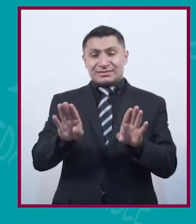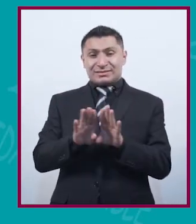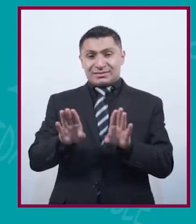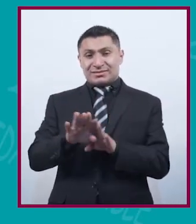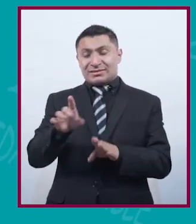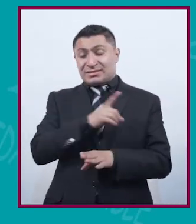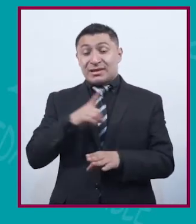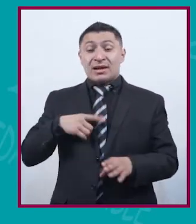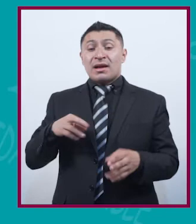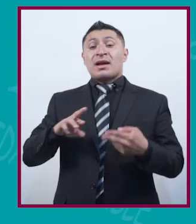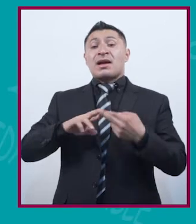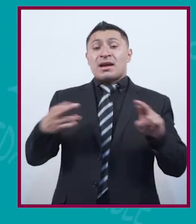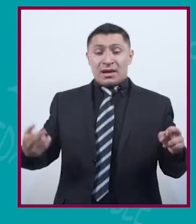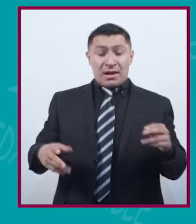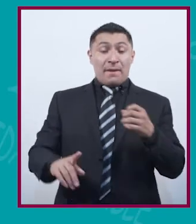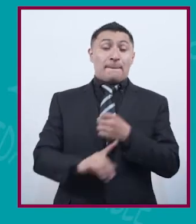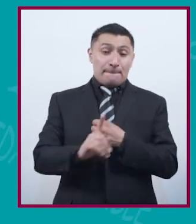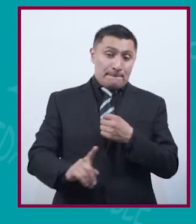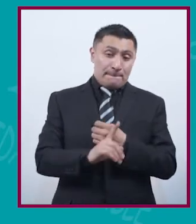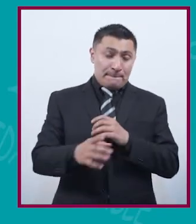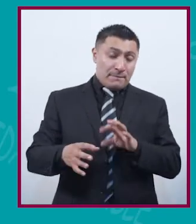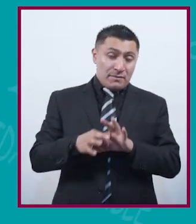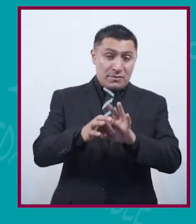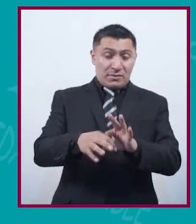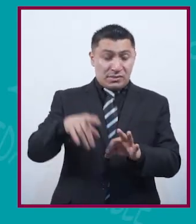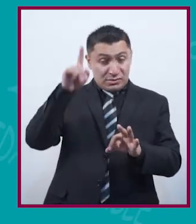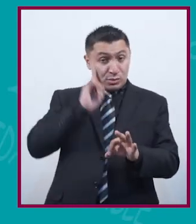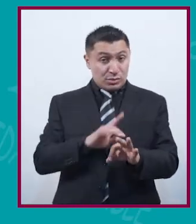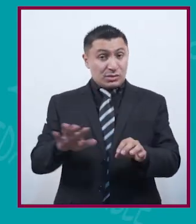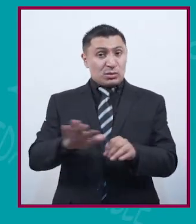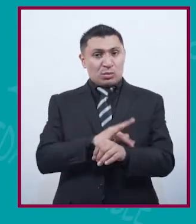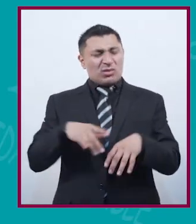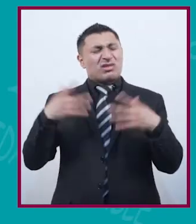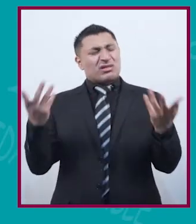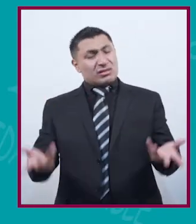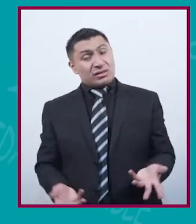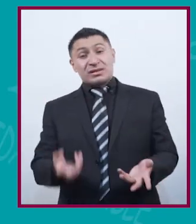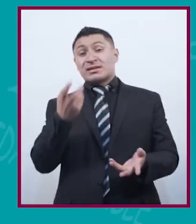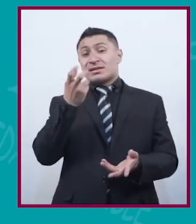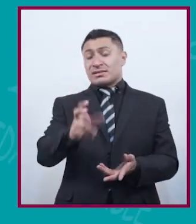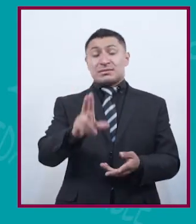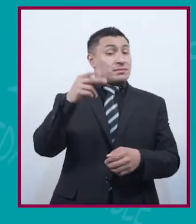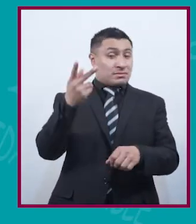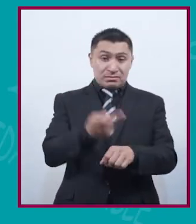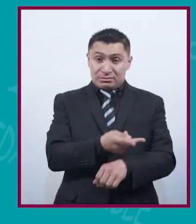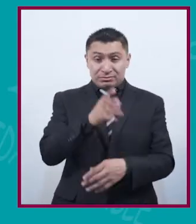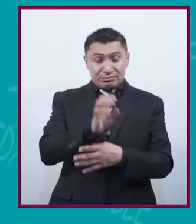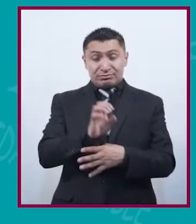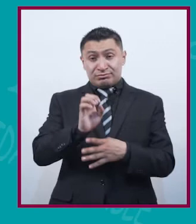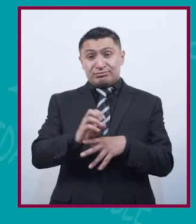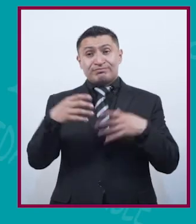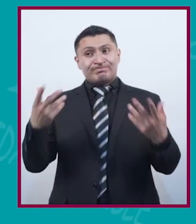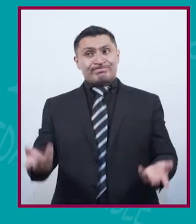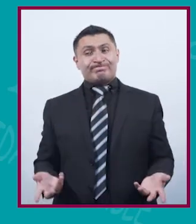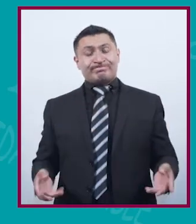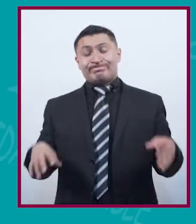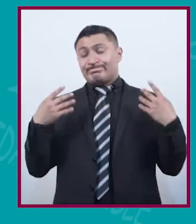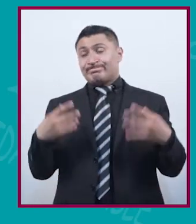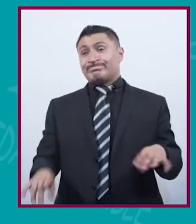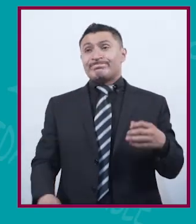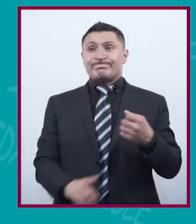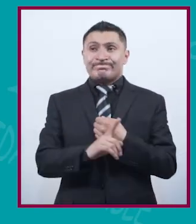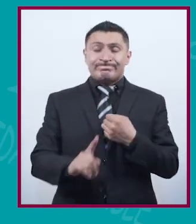evidentemente, que tenían que ir relacionadas con las problemáticas de las mujeres, porque si esto no ocurría, pues